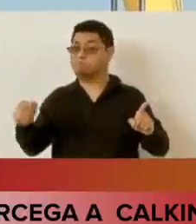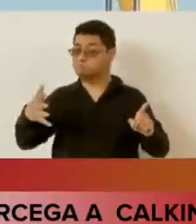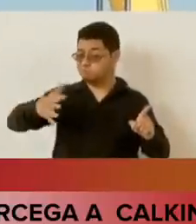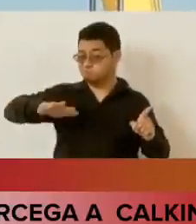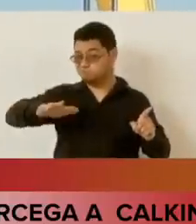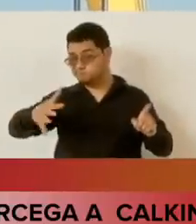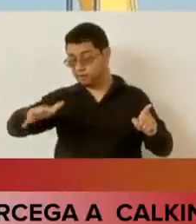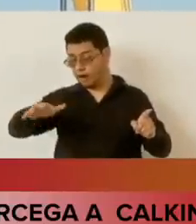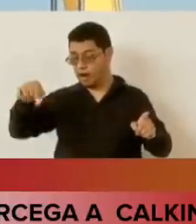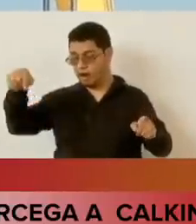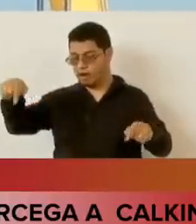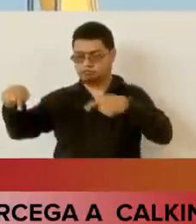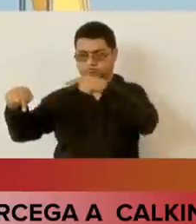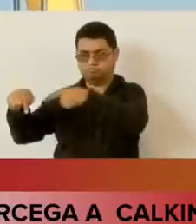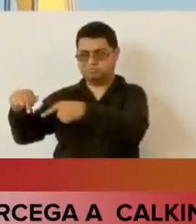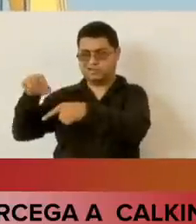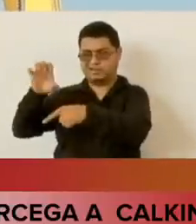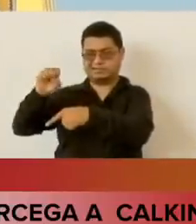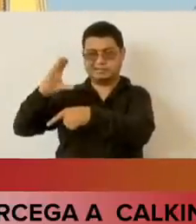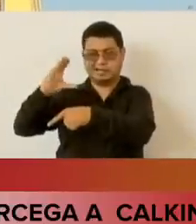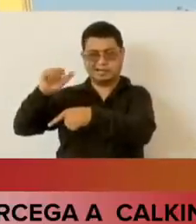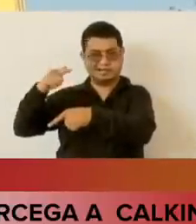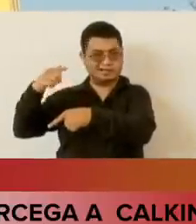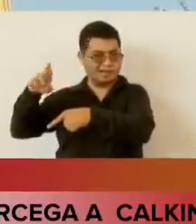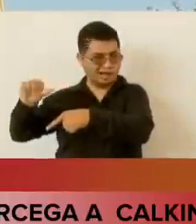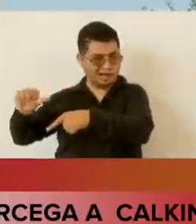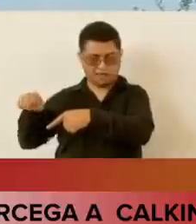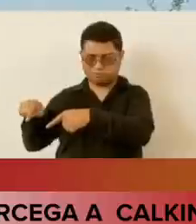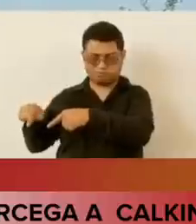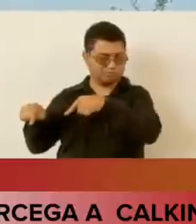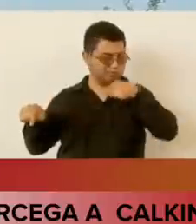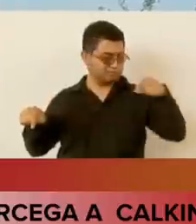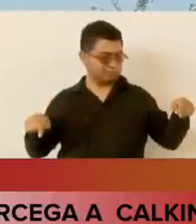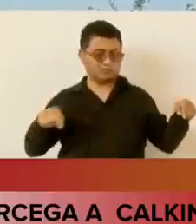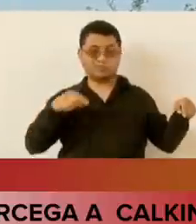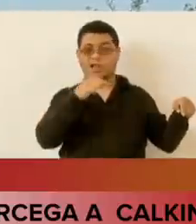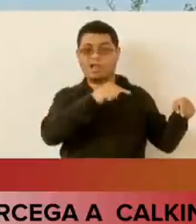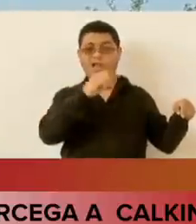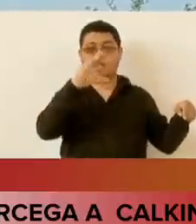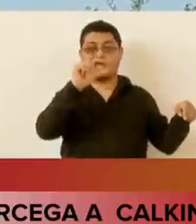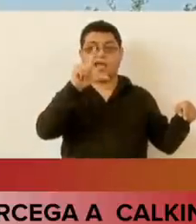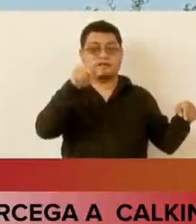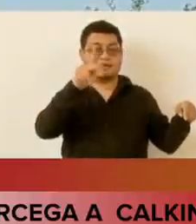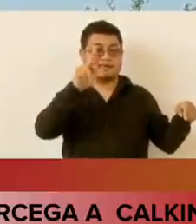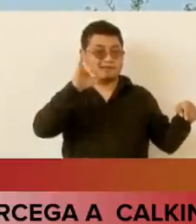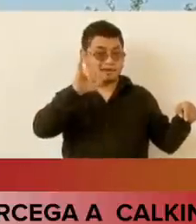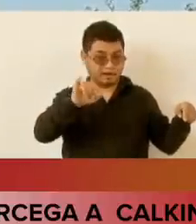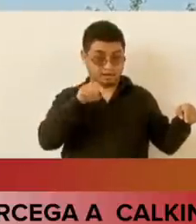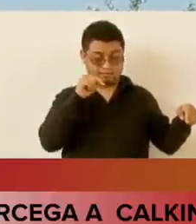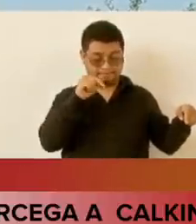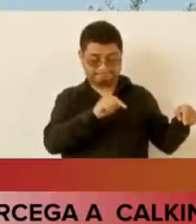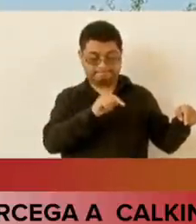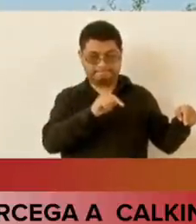a Calquiní. Está a cargo de la empresa